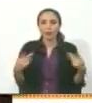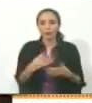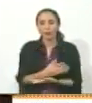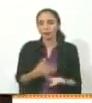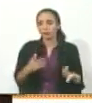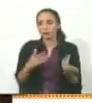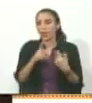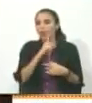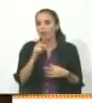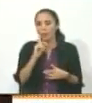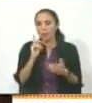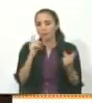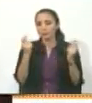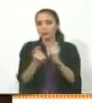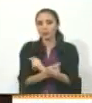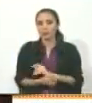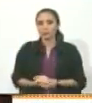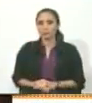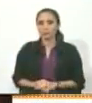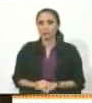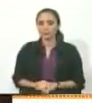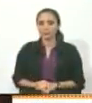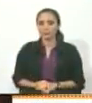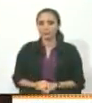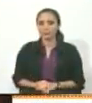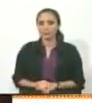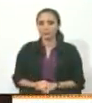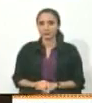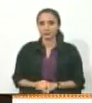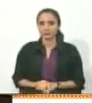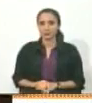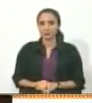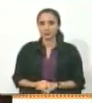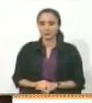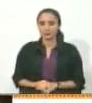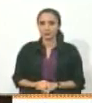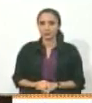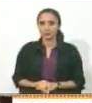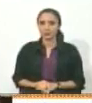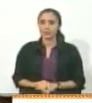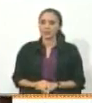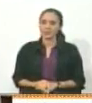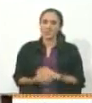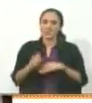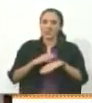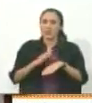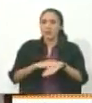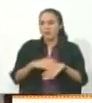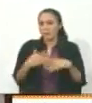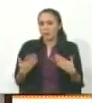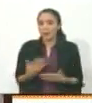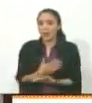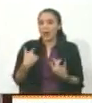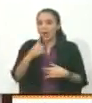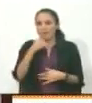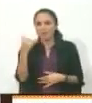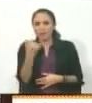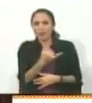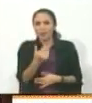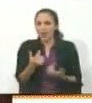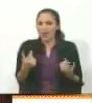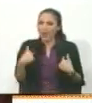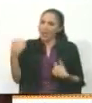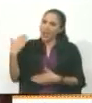New Furrier. Sí, no, hay que poner algo, tengo que ponerle ahí, pues. Porque lo que pasa es que está saliendo una demanda que yo introduje en el